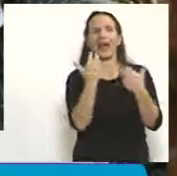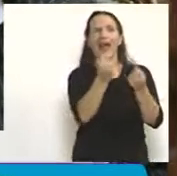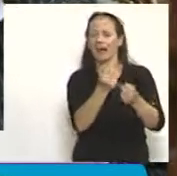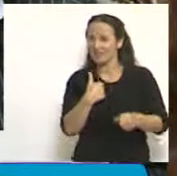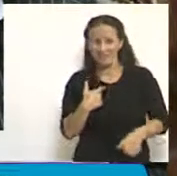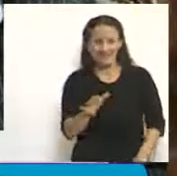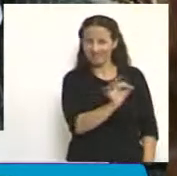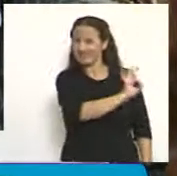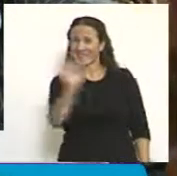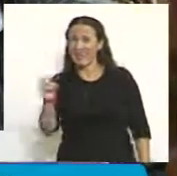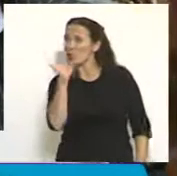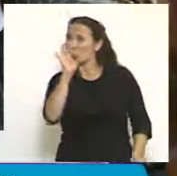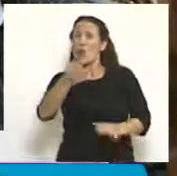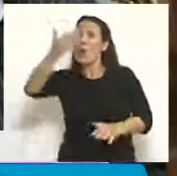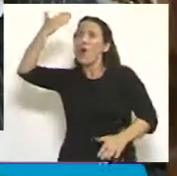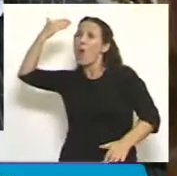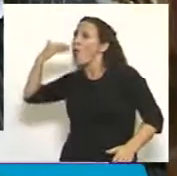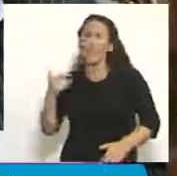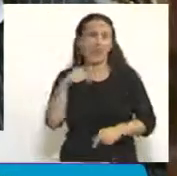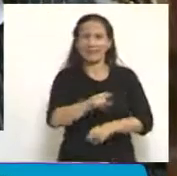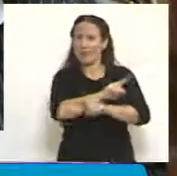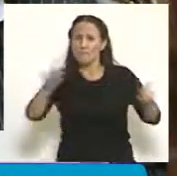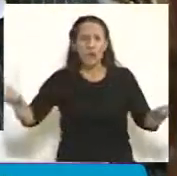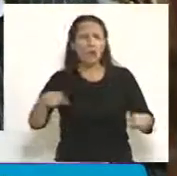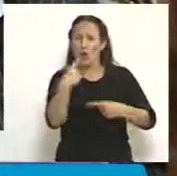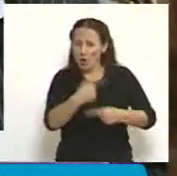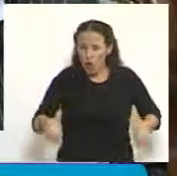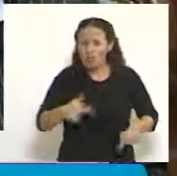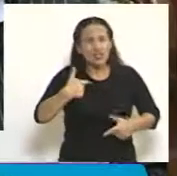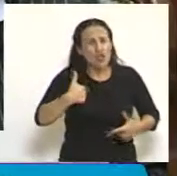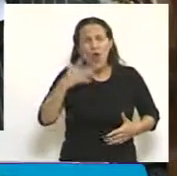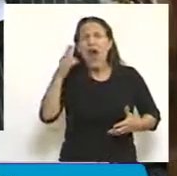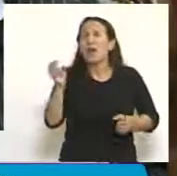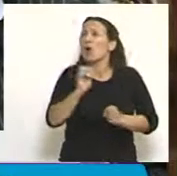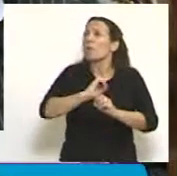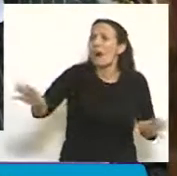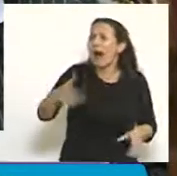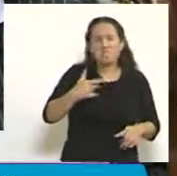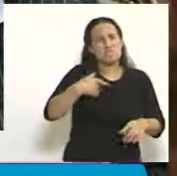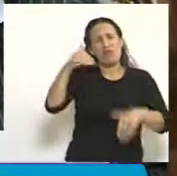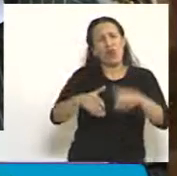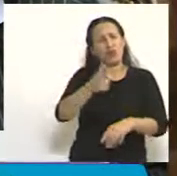a reemplazarla. Vamos a tener también un